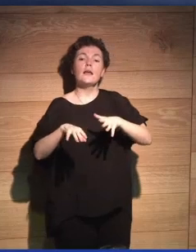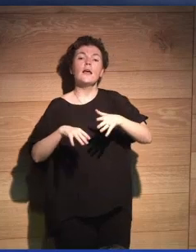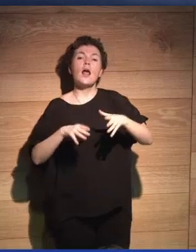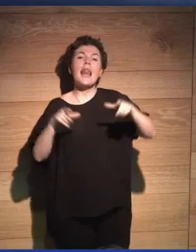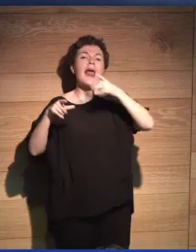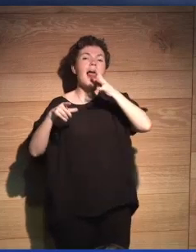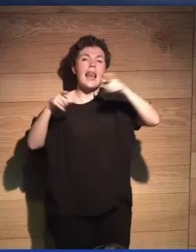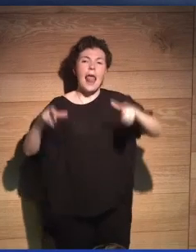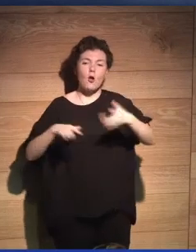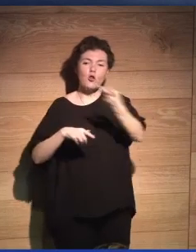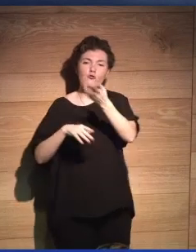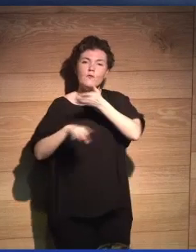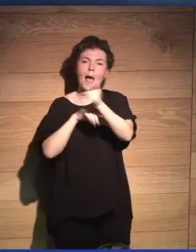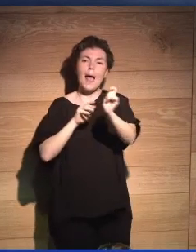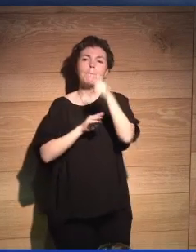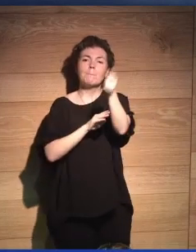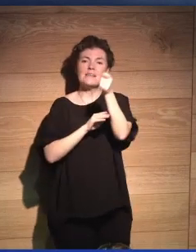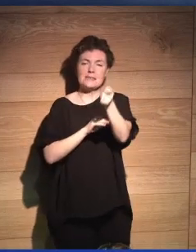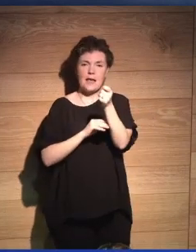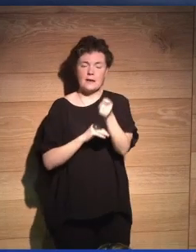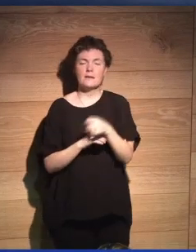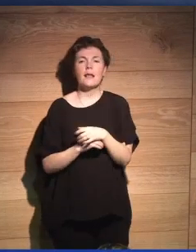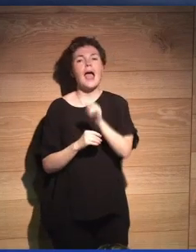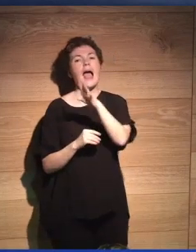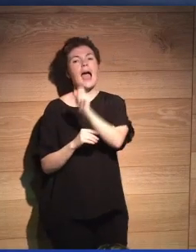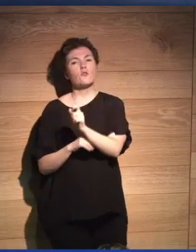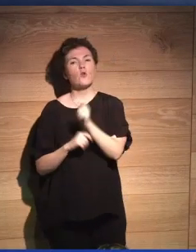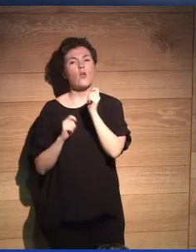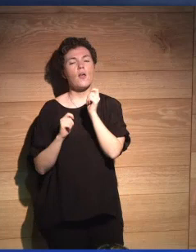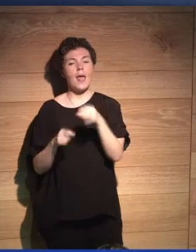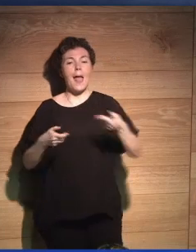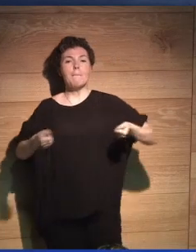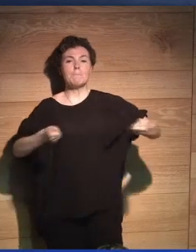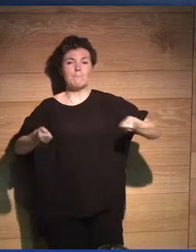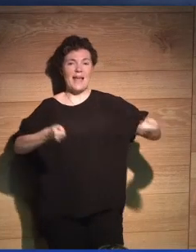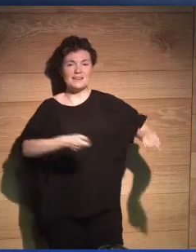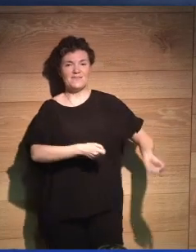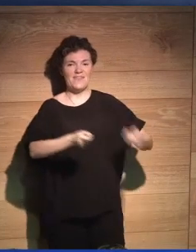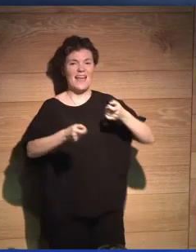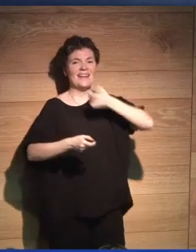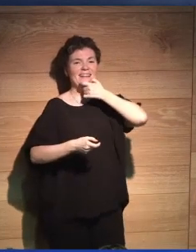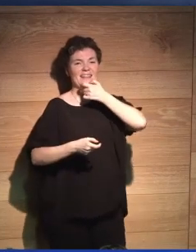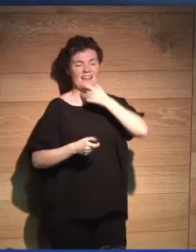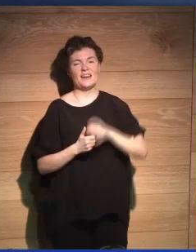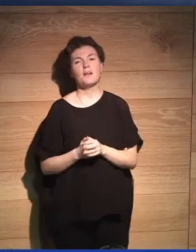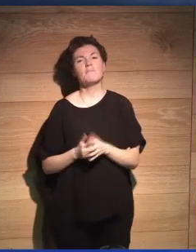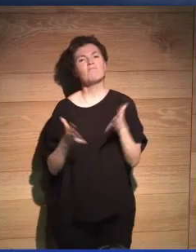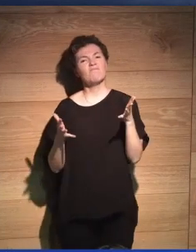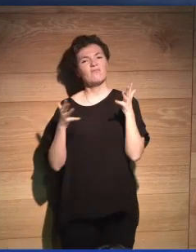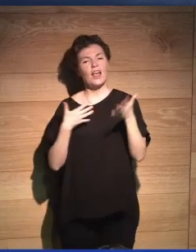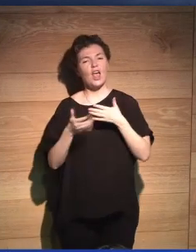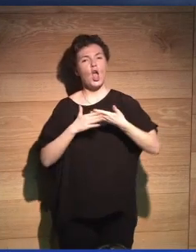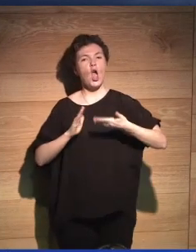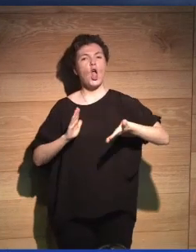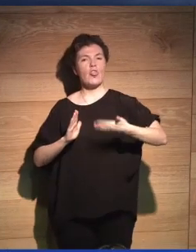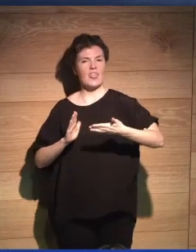pescaban. Se dicen que Arturo introdujo la paella a Farringdon. Le encantaba